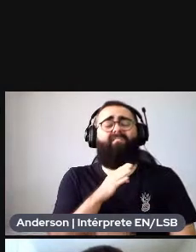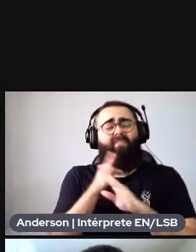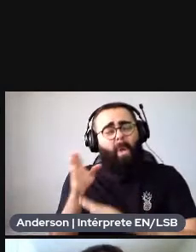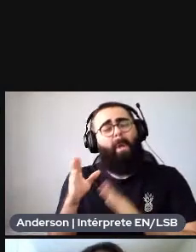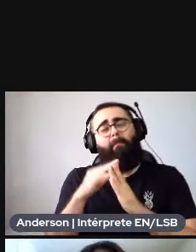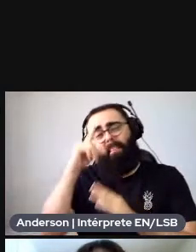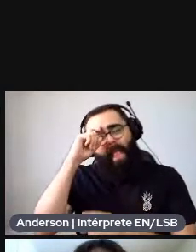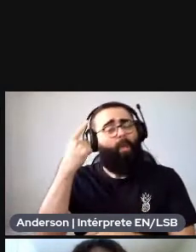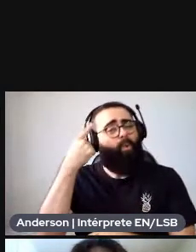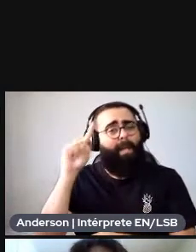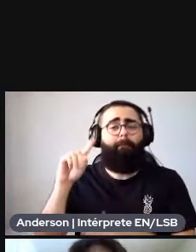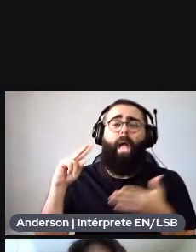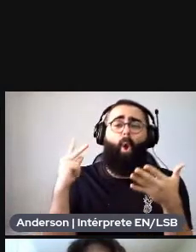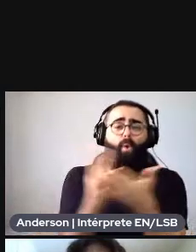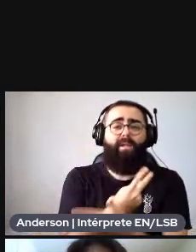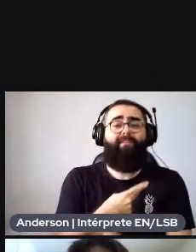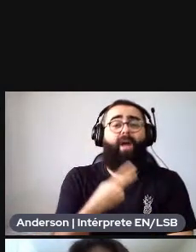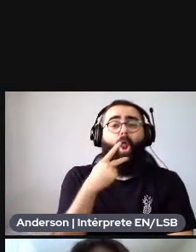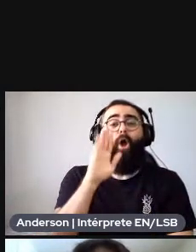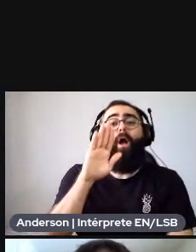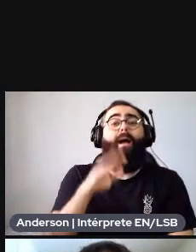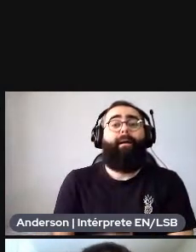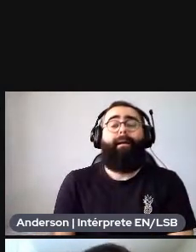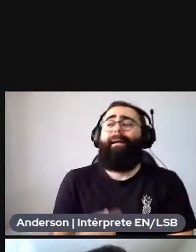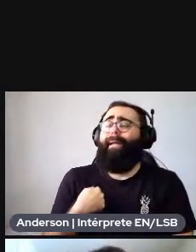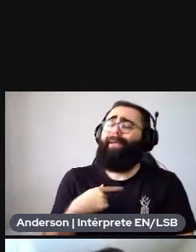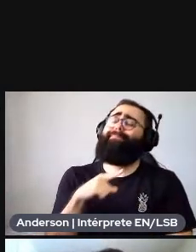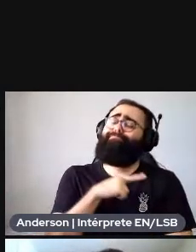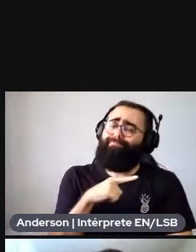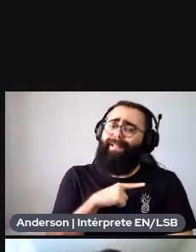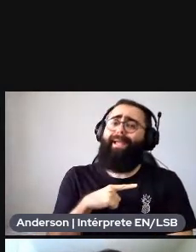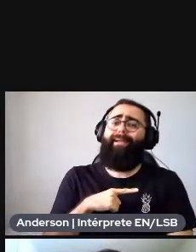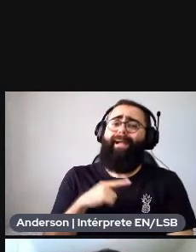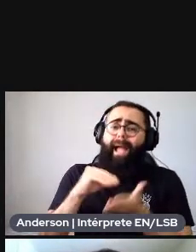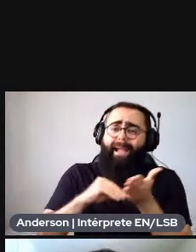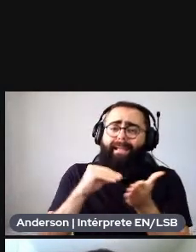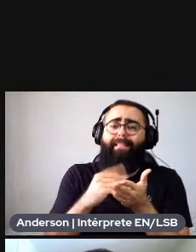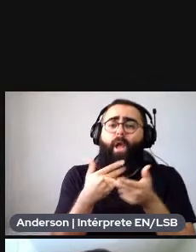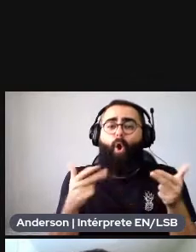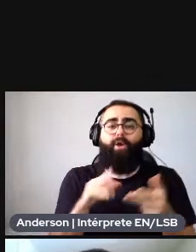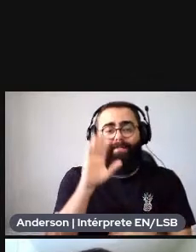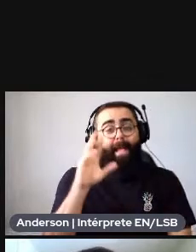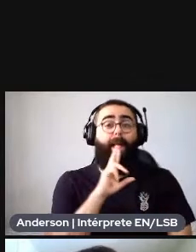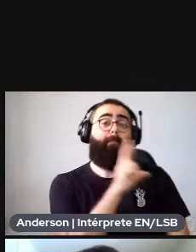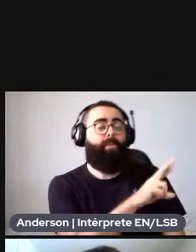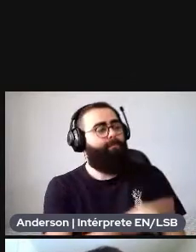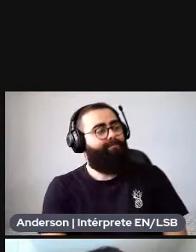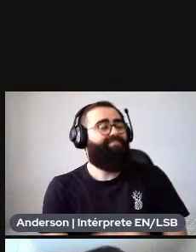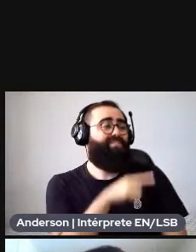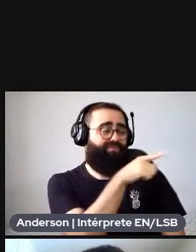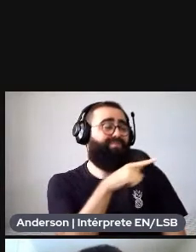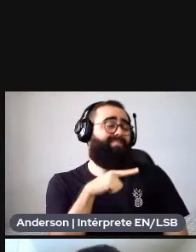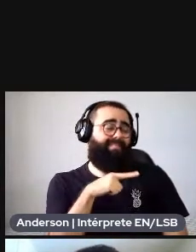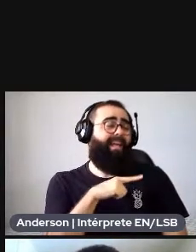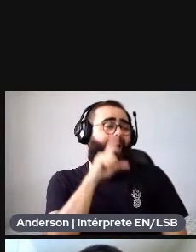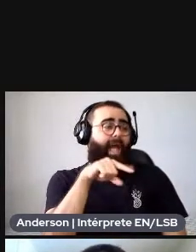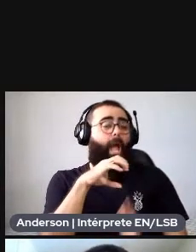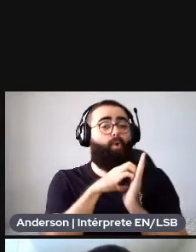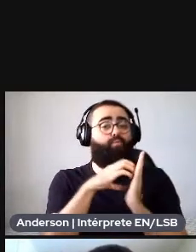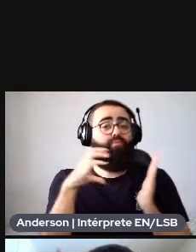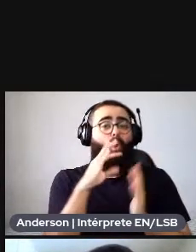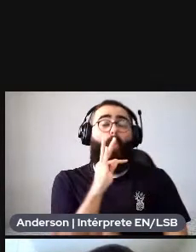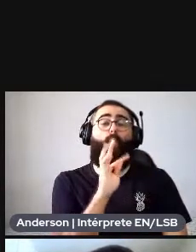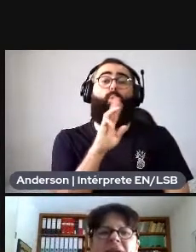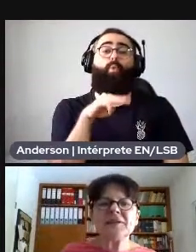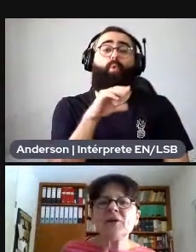le contestó, lo que tienes es un tumor. Y se fue. Mi abuela le dijo a su marido, no